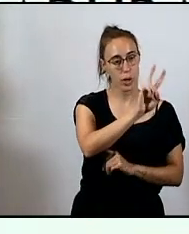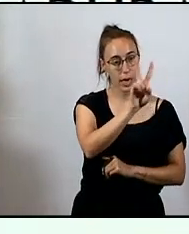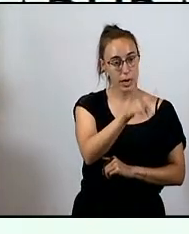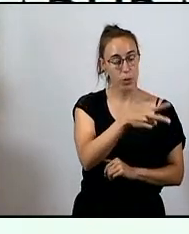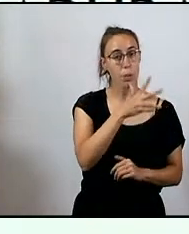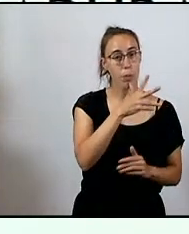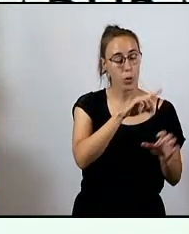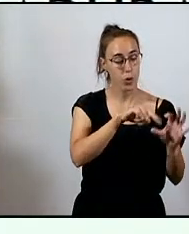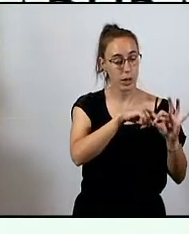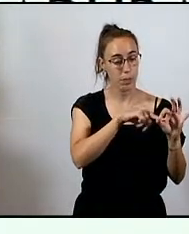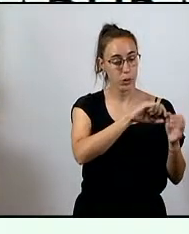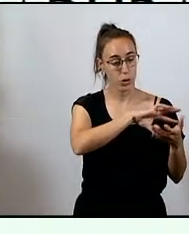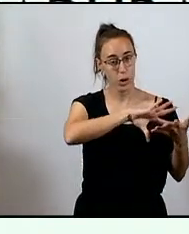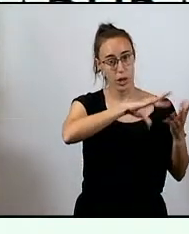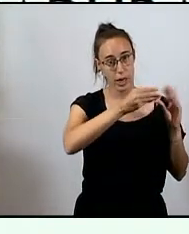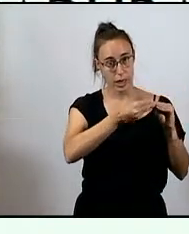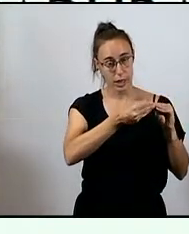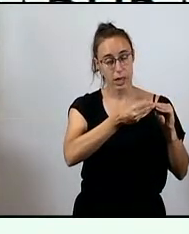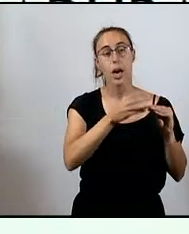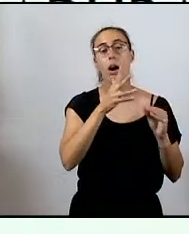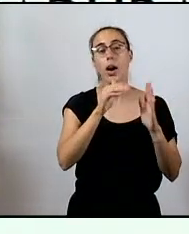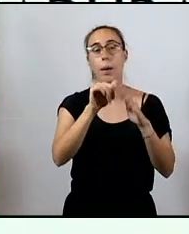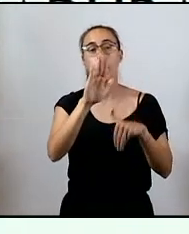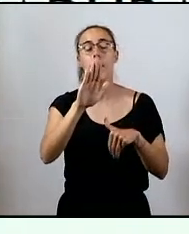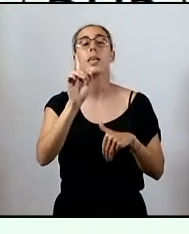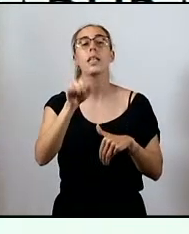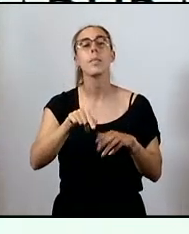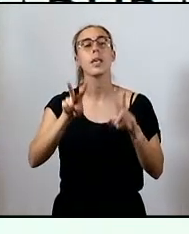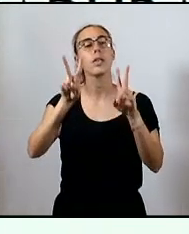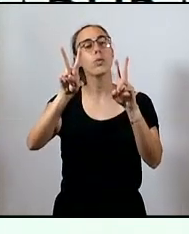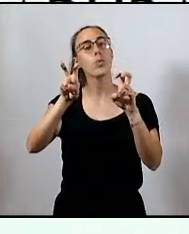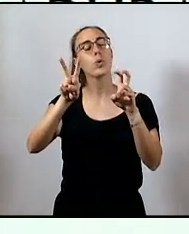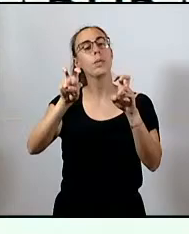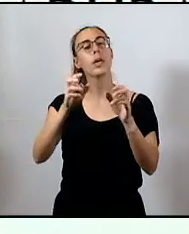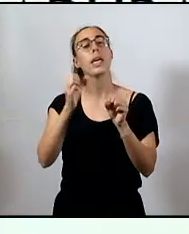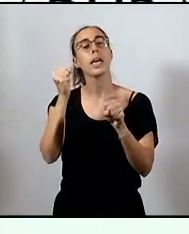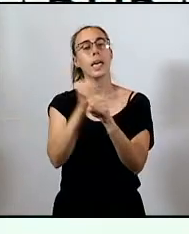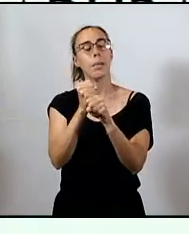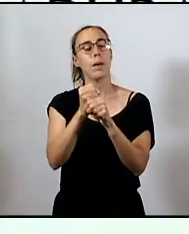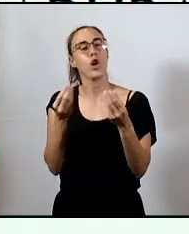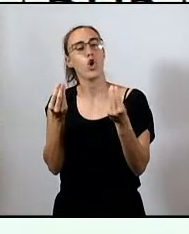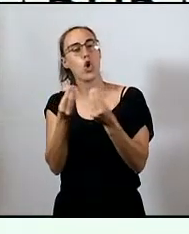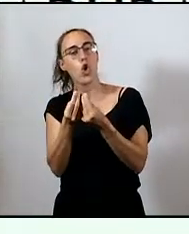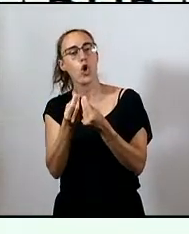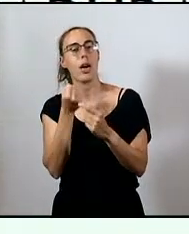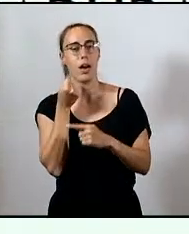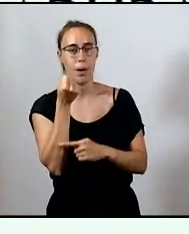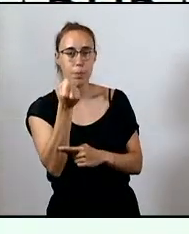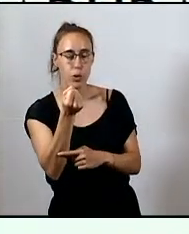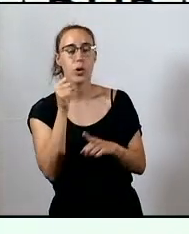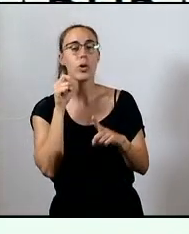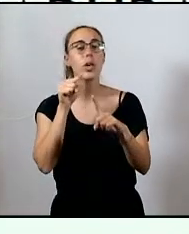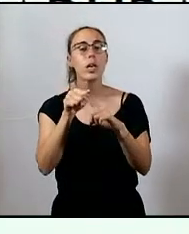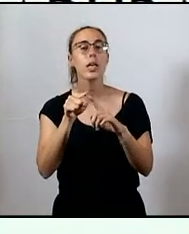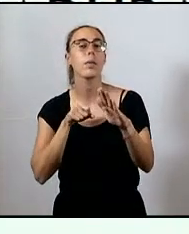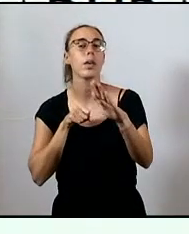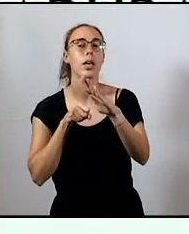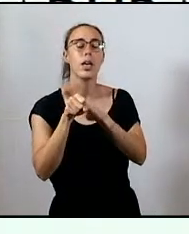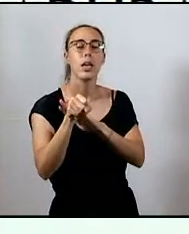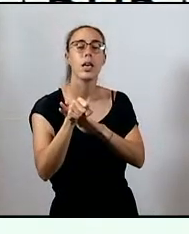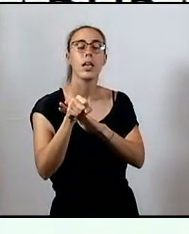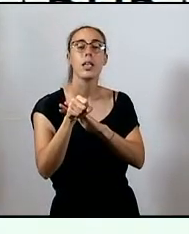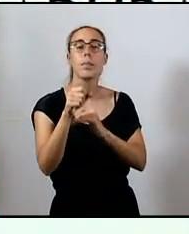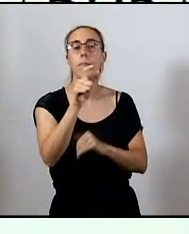adaptación. E introducimos como novedad el empleo con apoyo. Es un programa novedoso para ayudar a la inserción laboral de personas